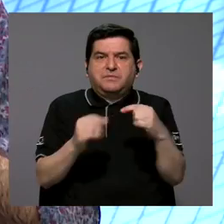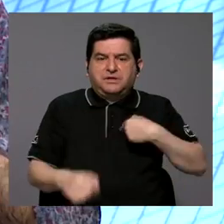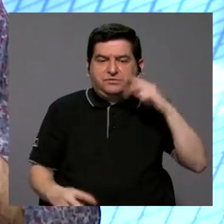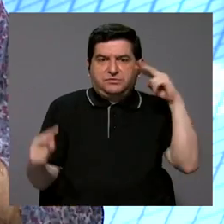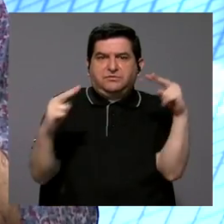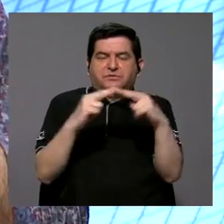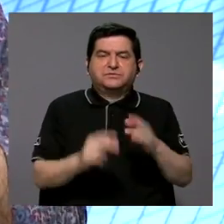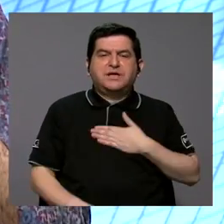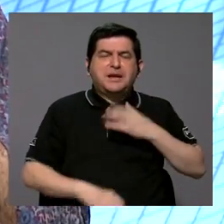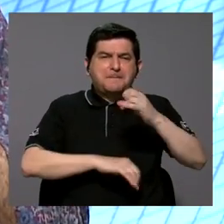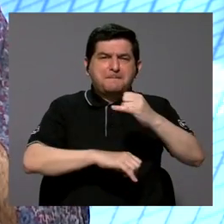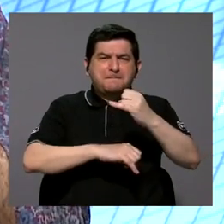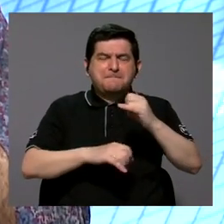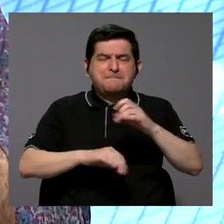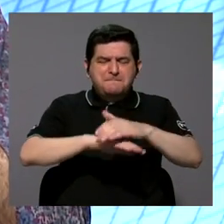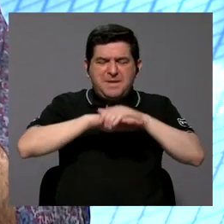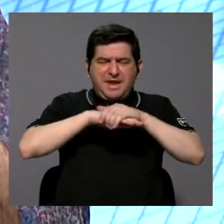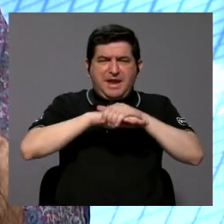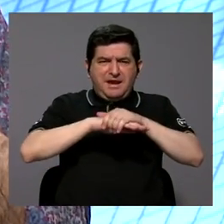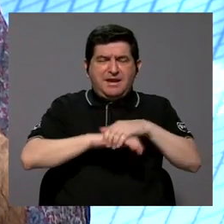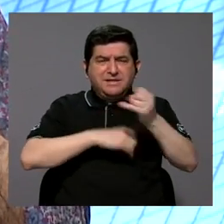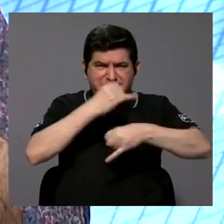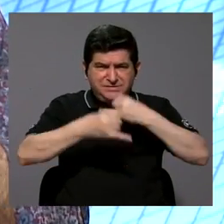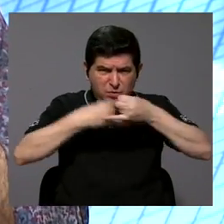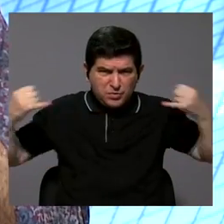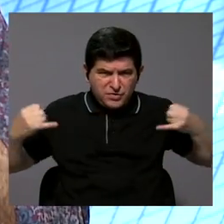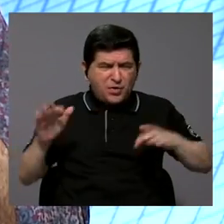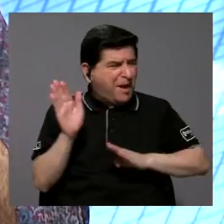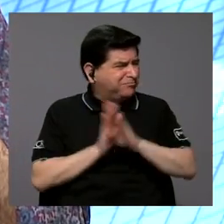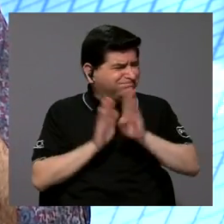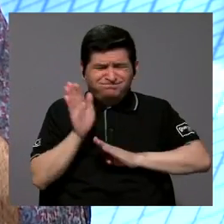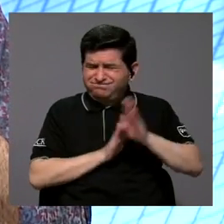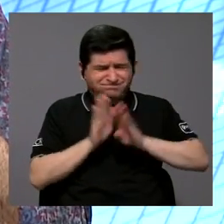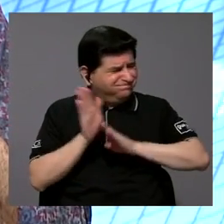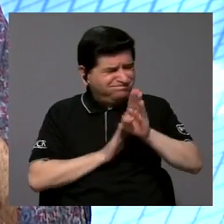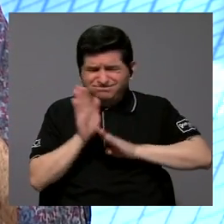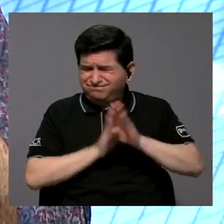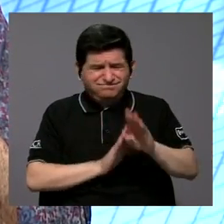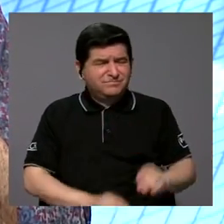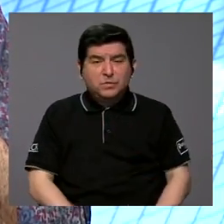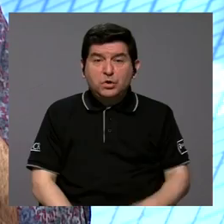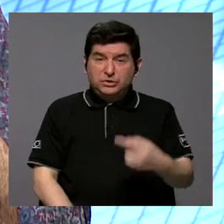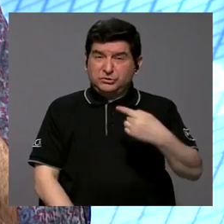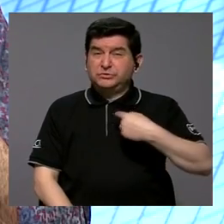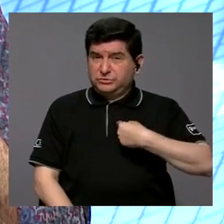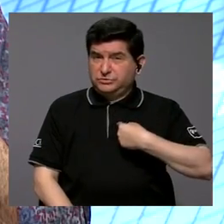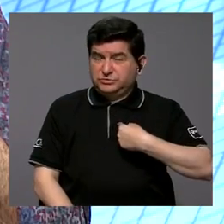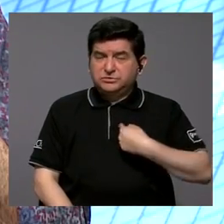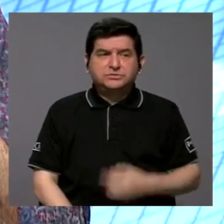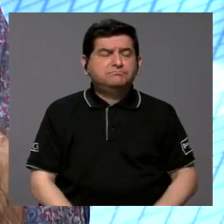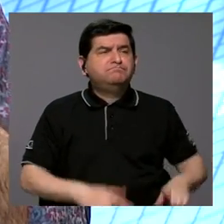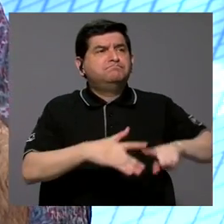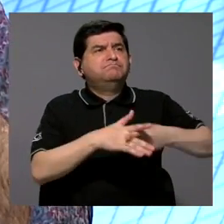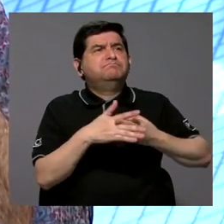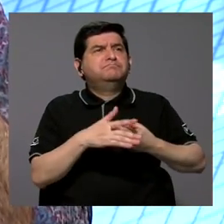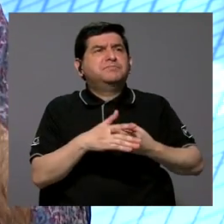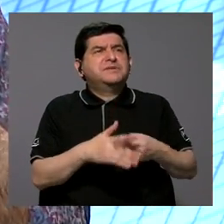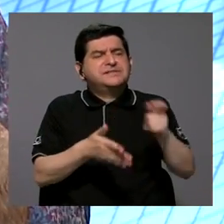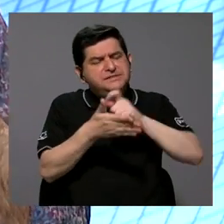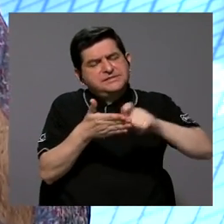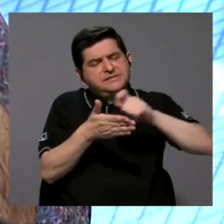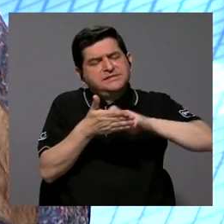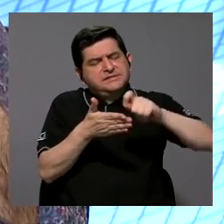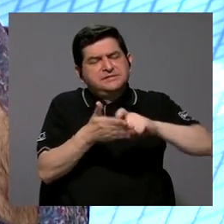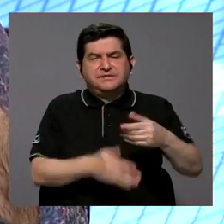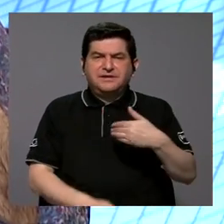Mi idioma inglés en ese tiempo no estaba muy desarrollado. Además, yo empecé ya a escribir